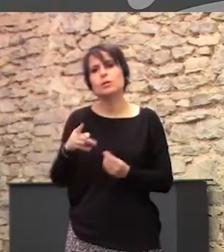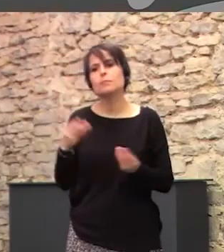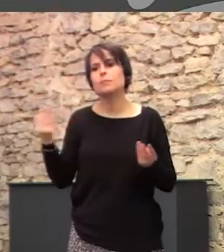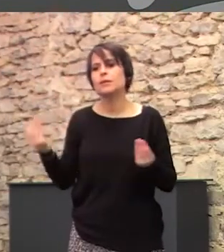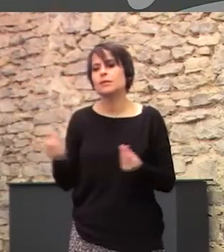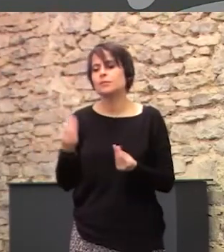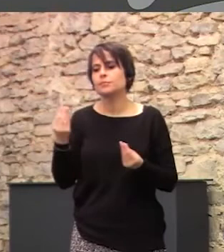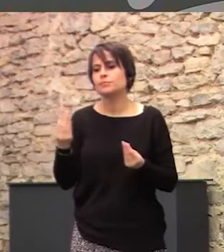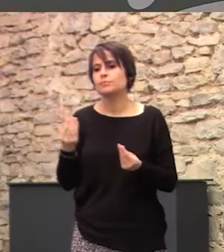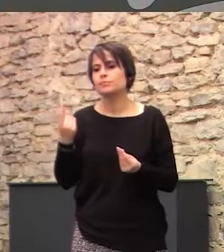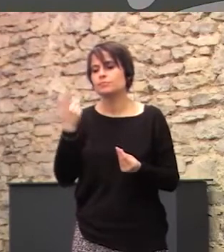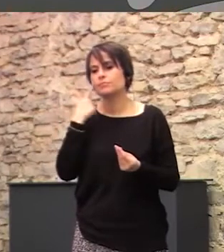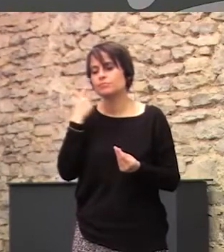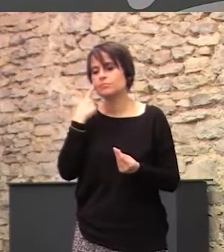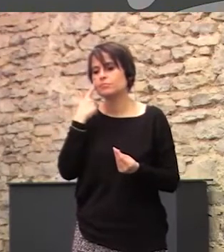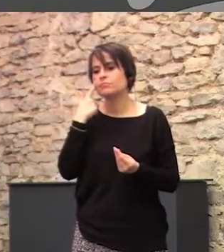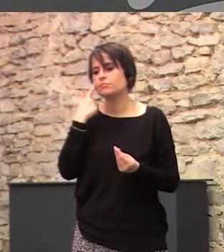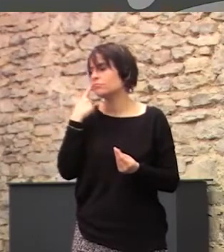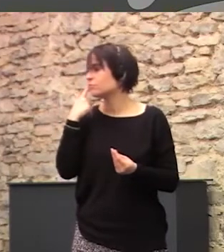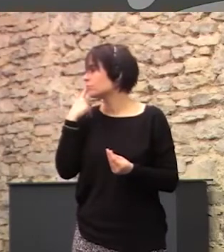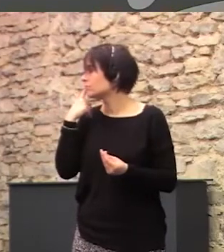esa, rularon varios...